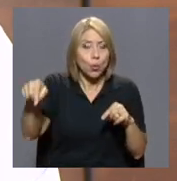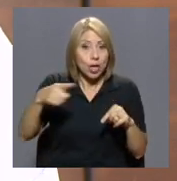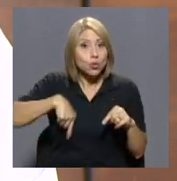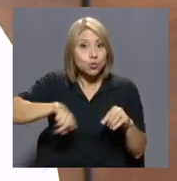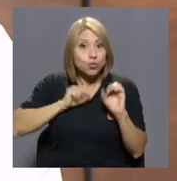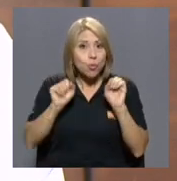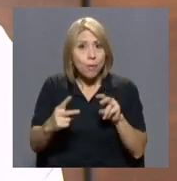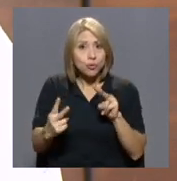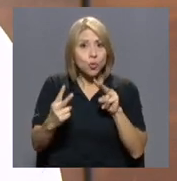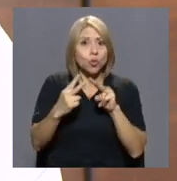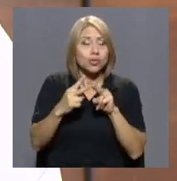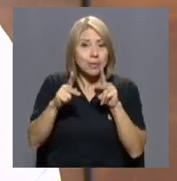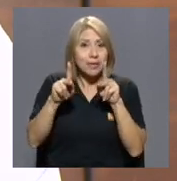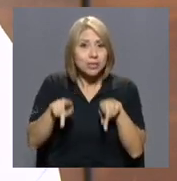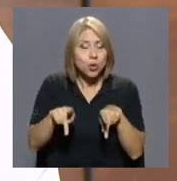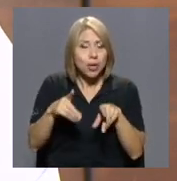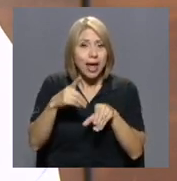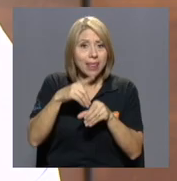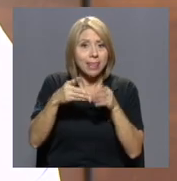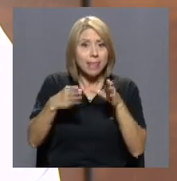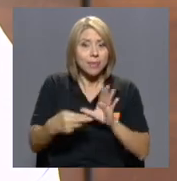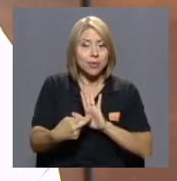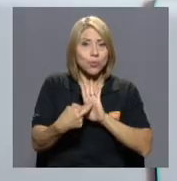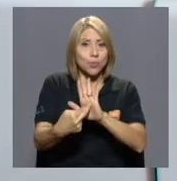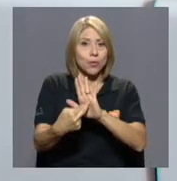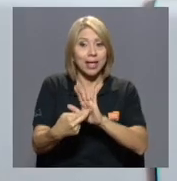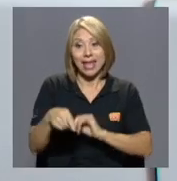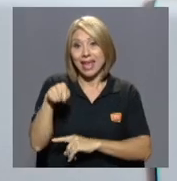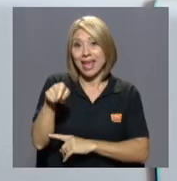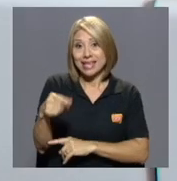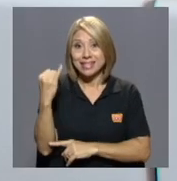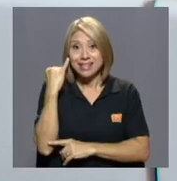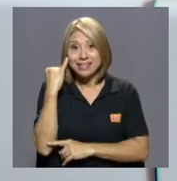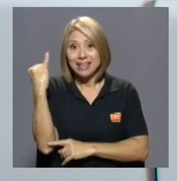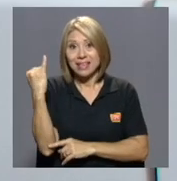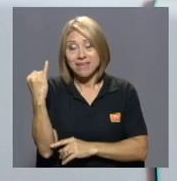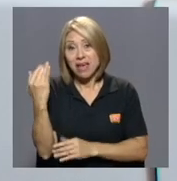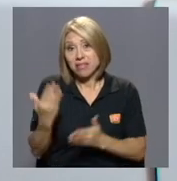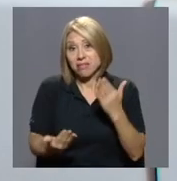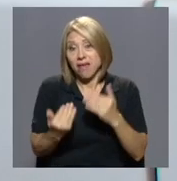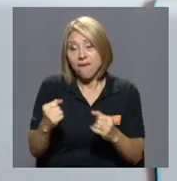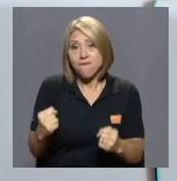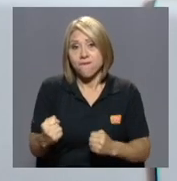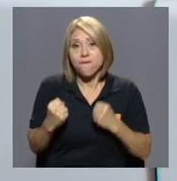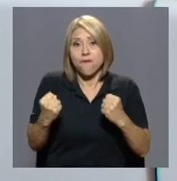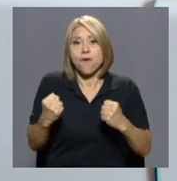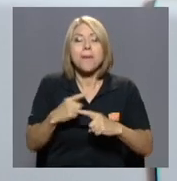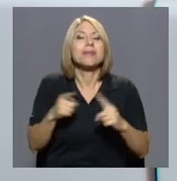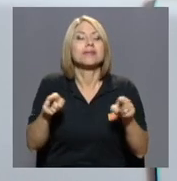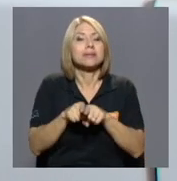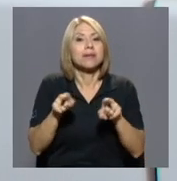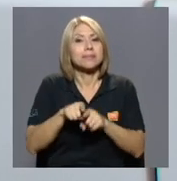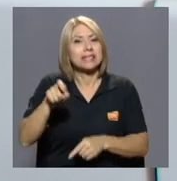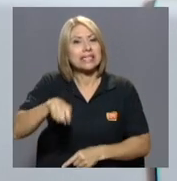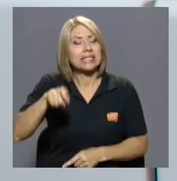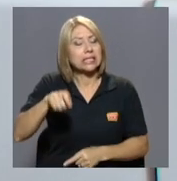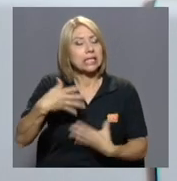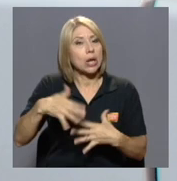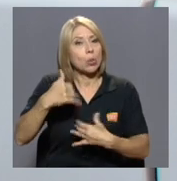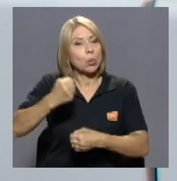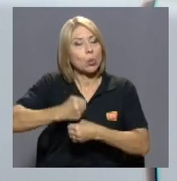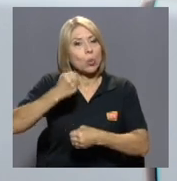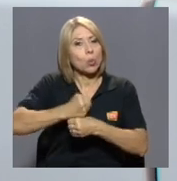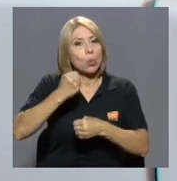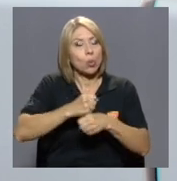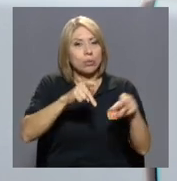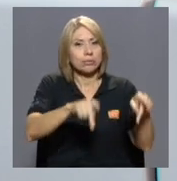Esta iniciativa, aunque puede guardar mucha potencia de ese estilo, también va a necesitar de un gran trabajo ciudadano en